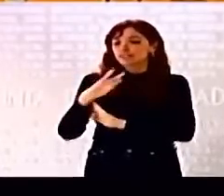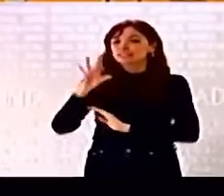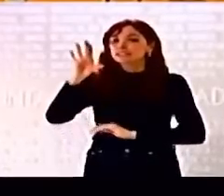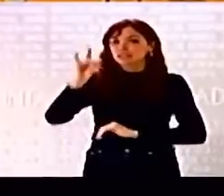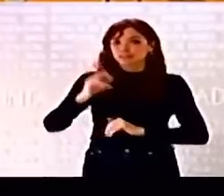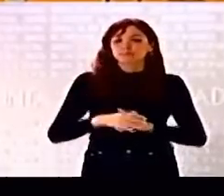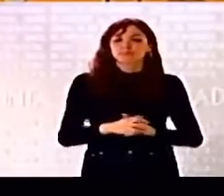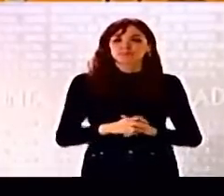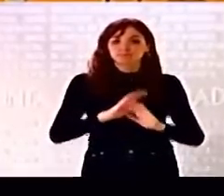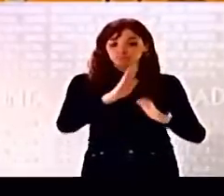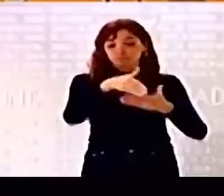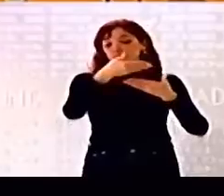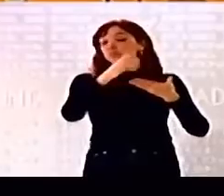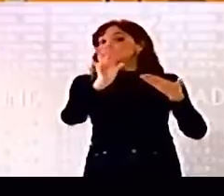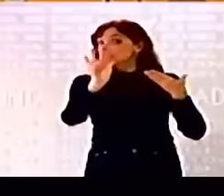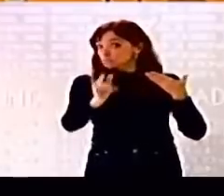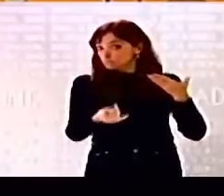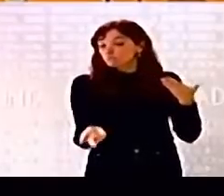La he recibido.